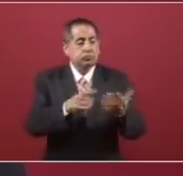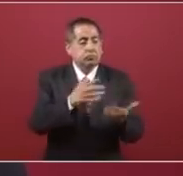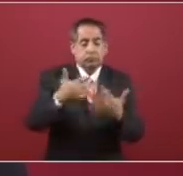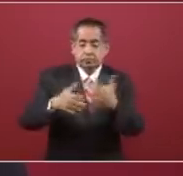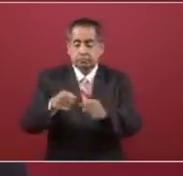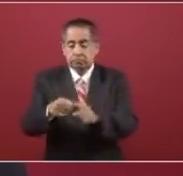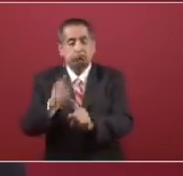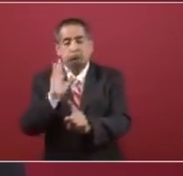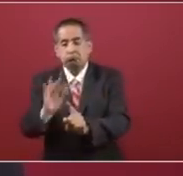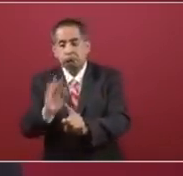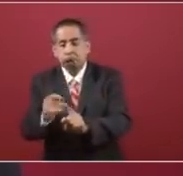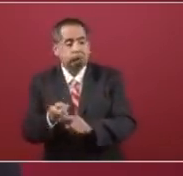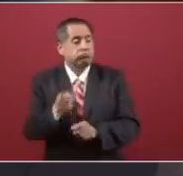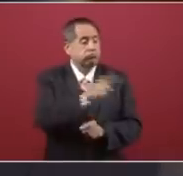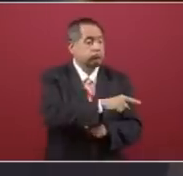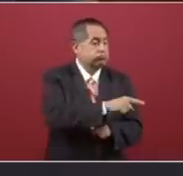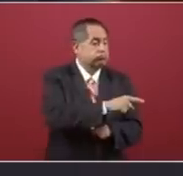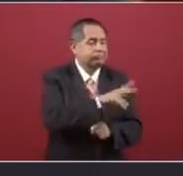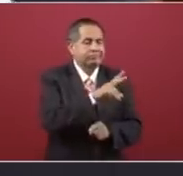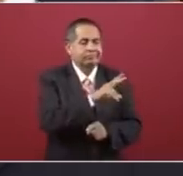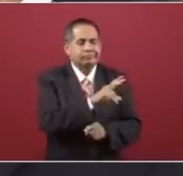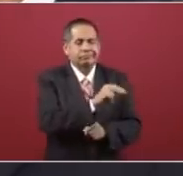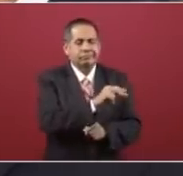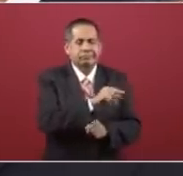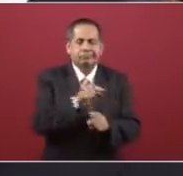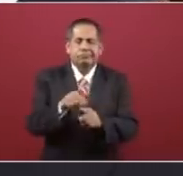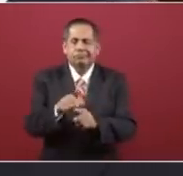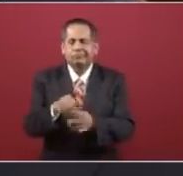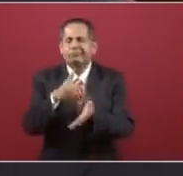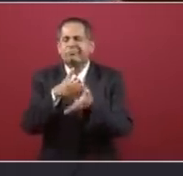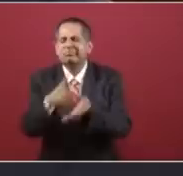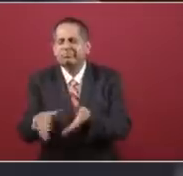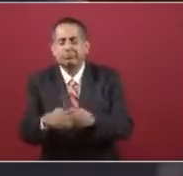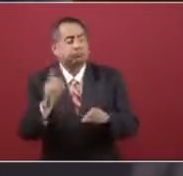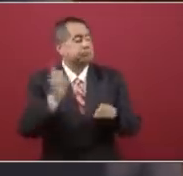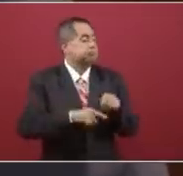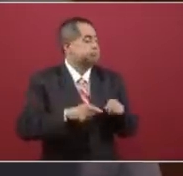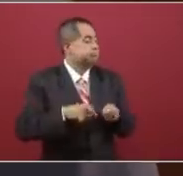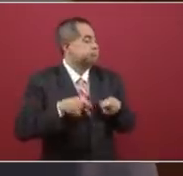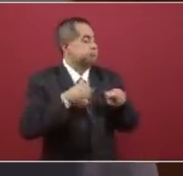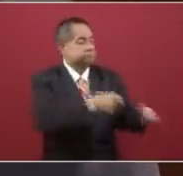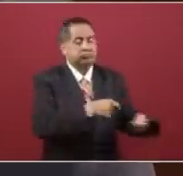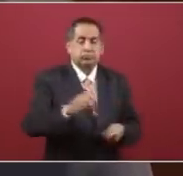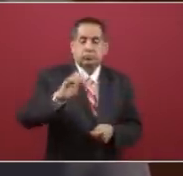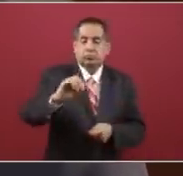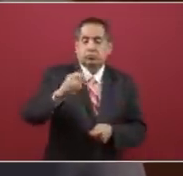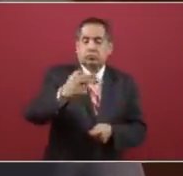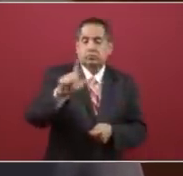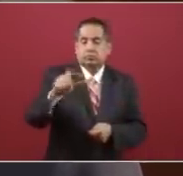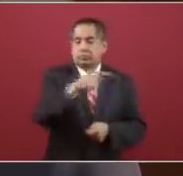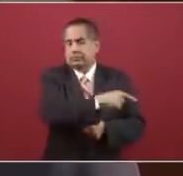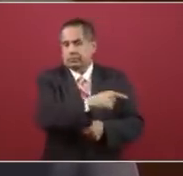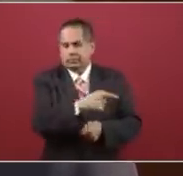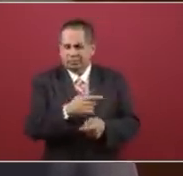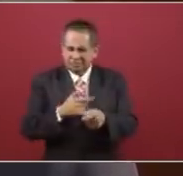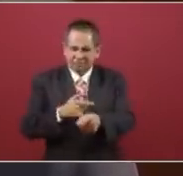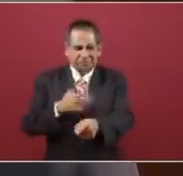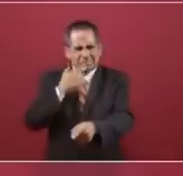pero la descalifican y le dan el contrato a OHL con el argumento